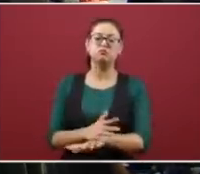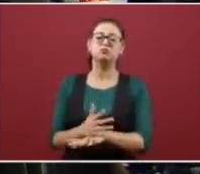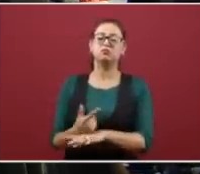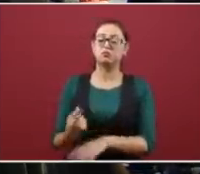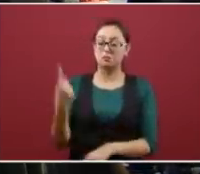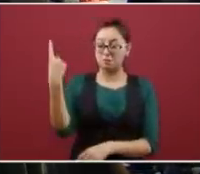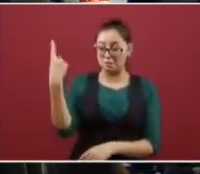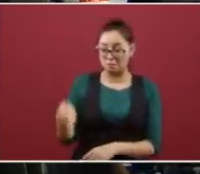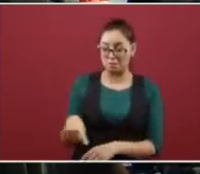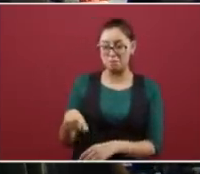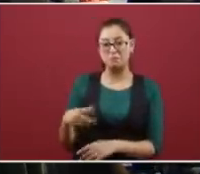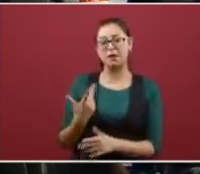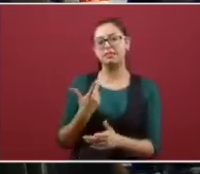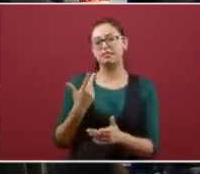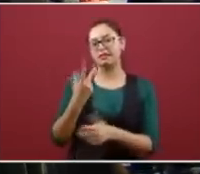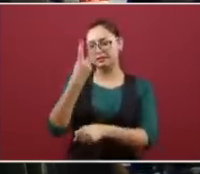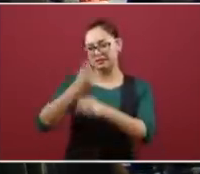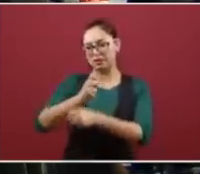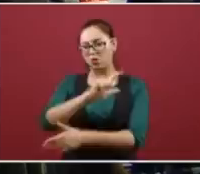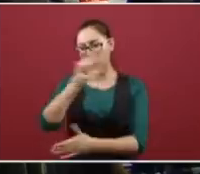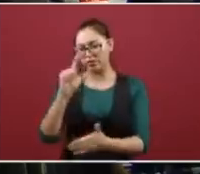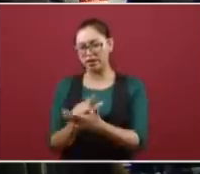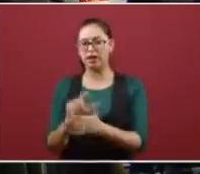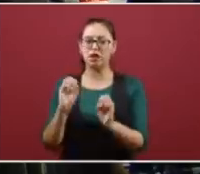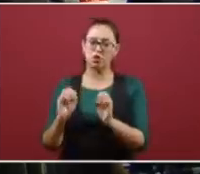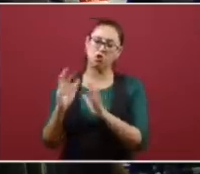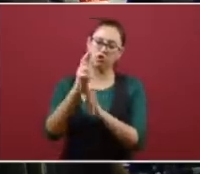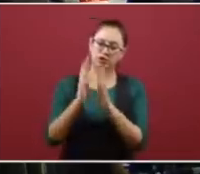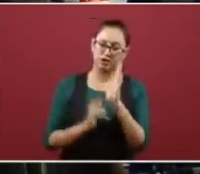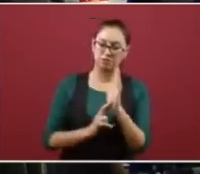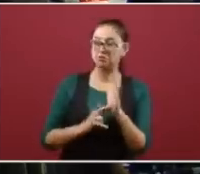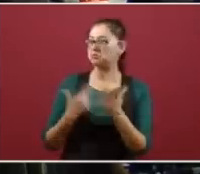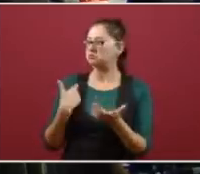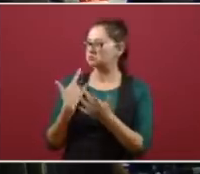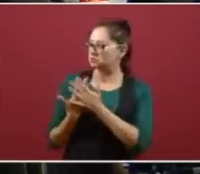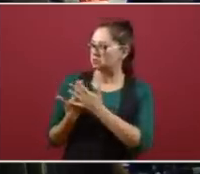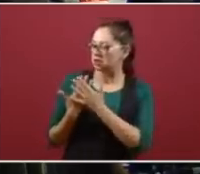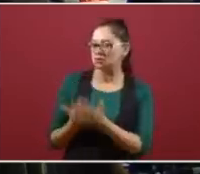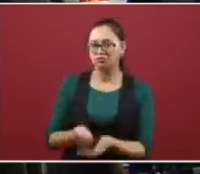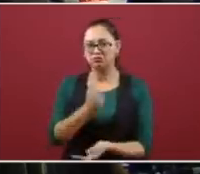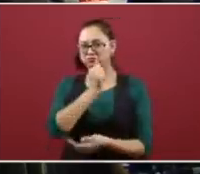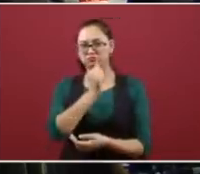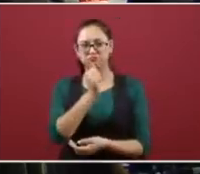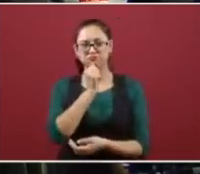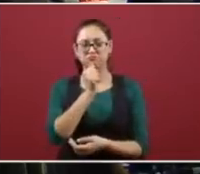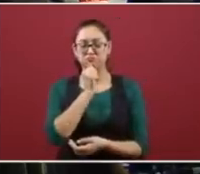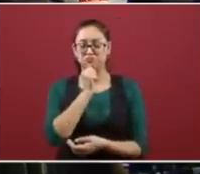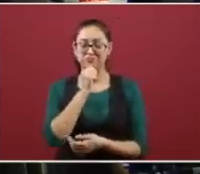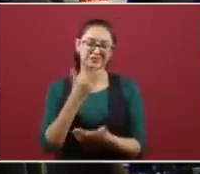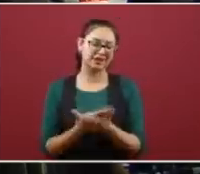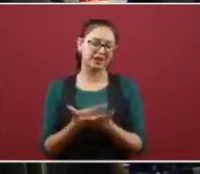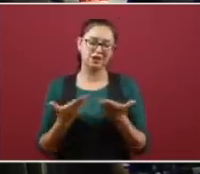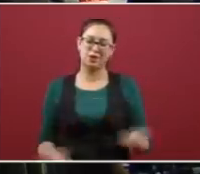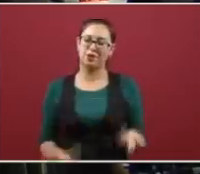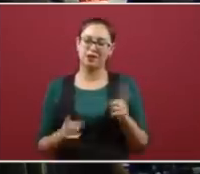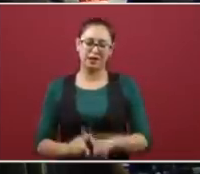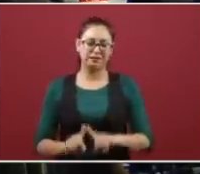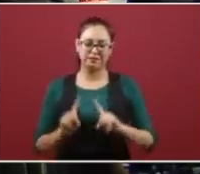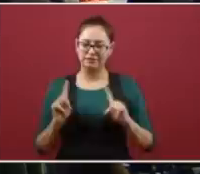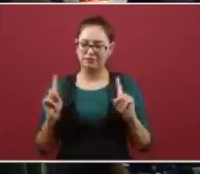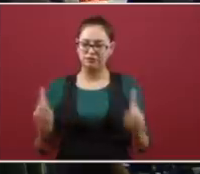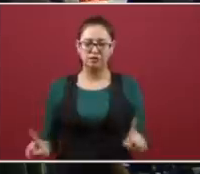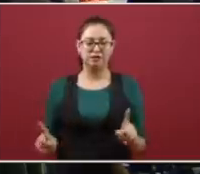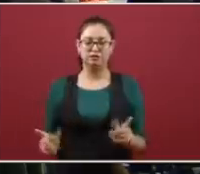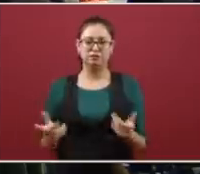de una ley reglamentaria o una ley secundaria que siguen pendientes desde luego que este no será el caso no hay aquí un espacio